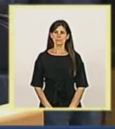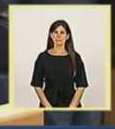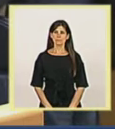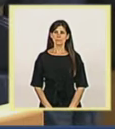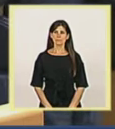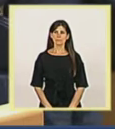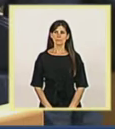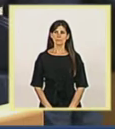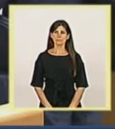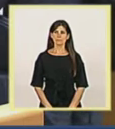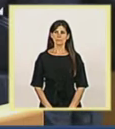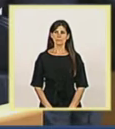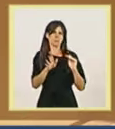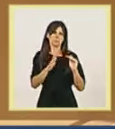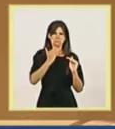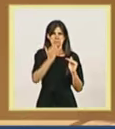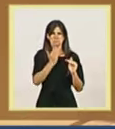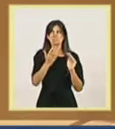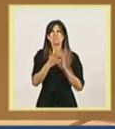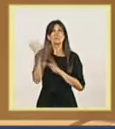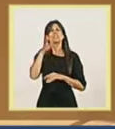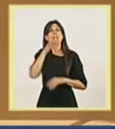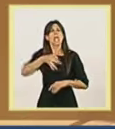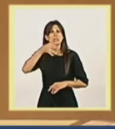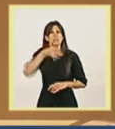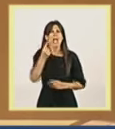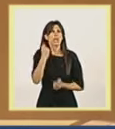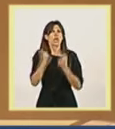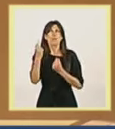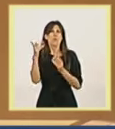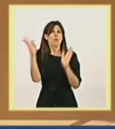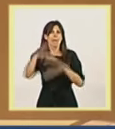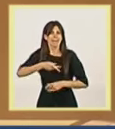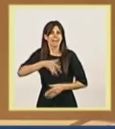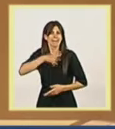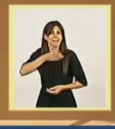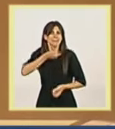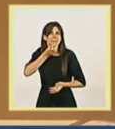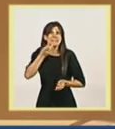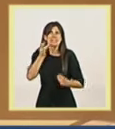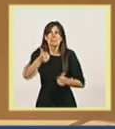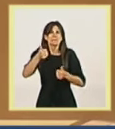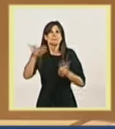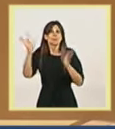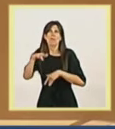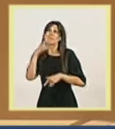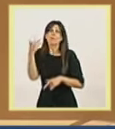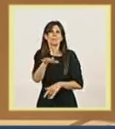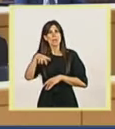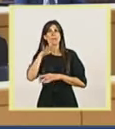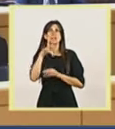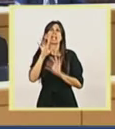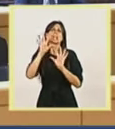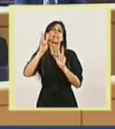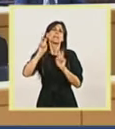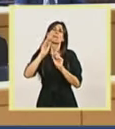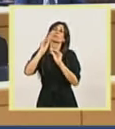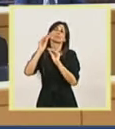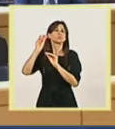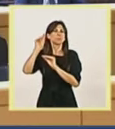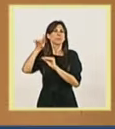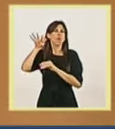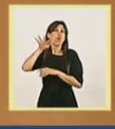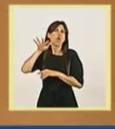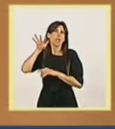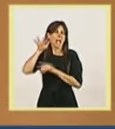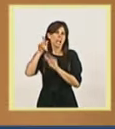en Cataluña. Y como no seamos claros que somos un gran país, pero que hay que tratar por igual a todos los ciudadanos, tenemos un